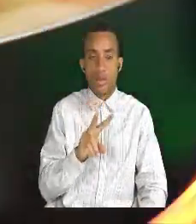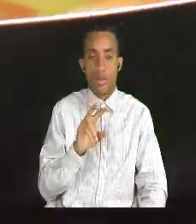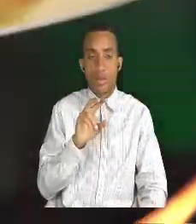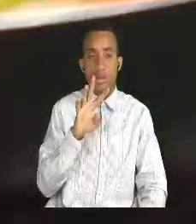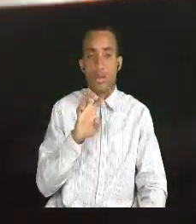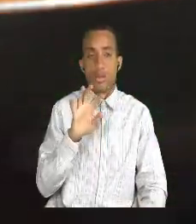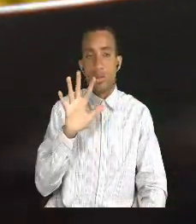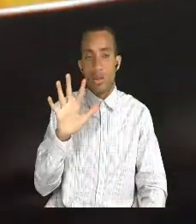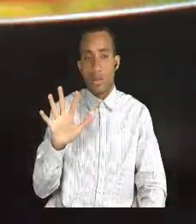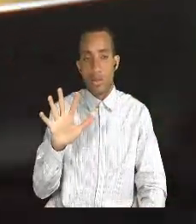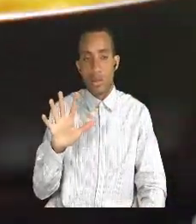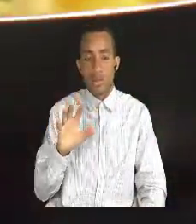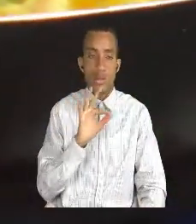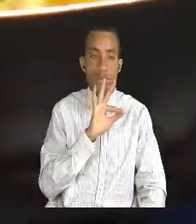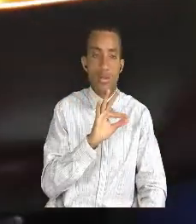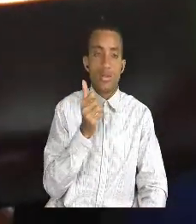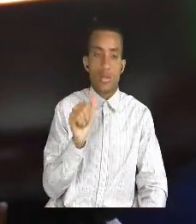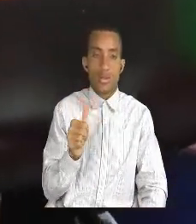602-1295 o al